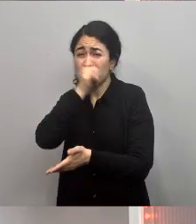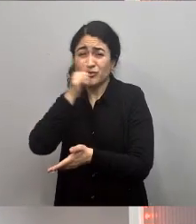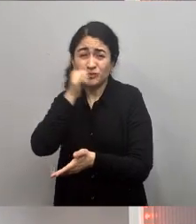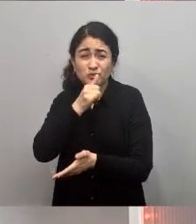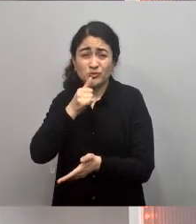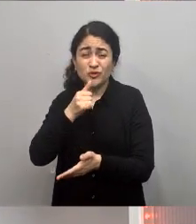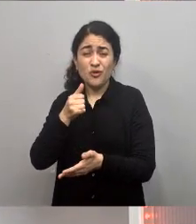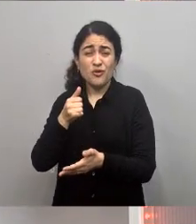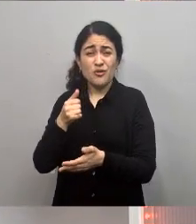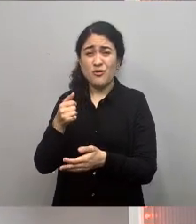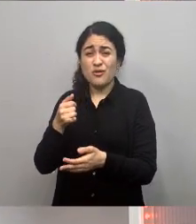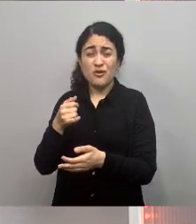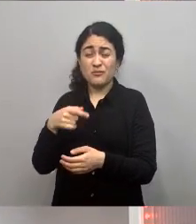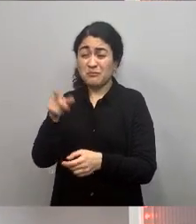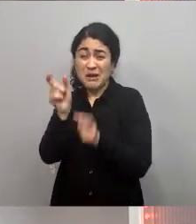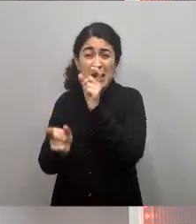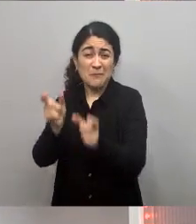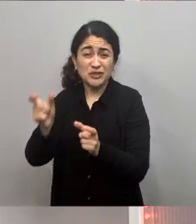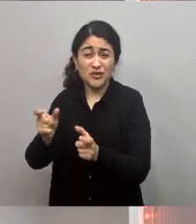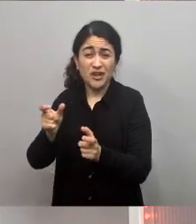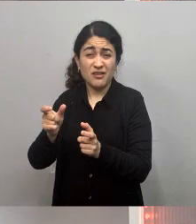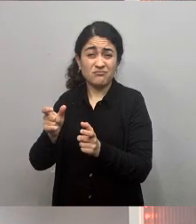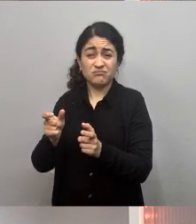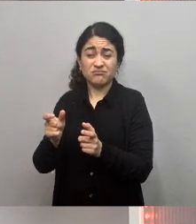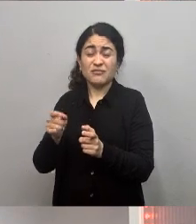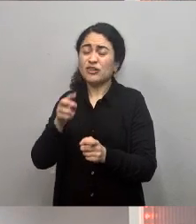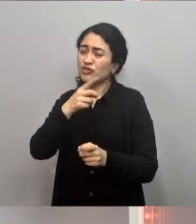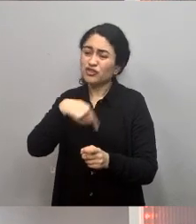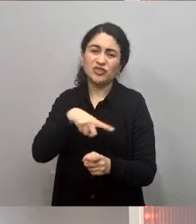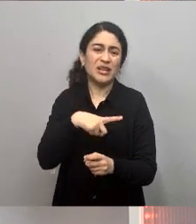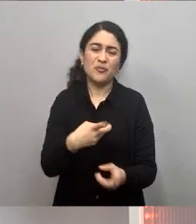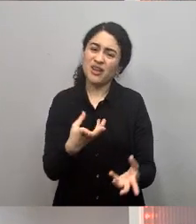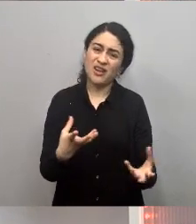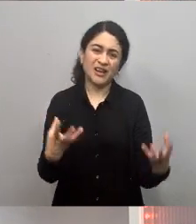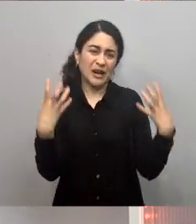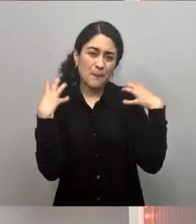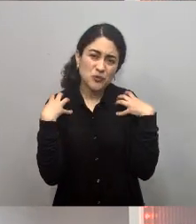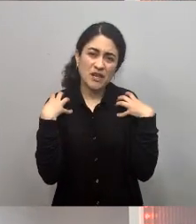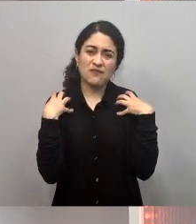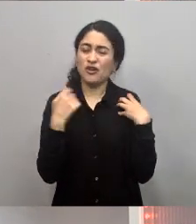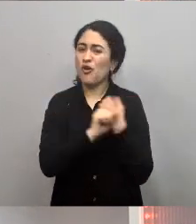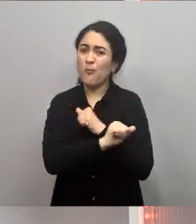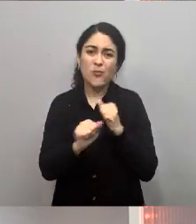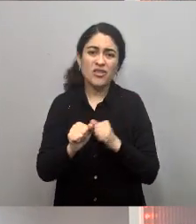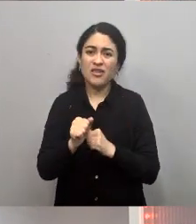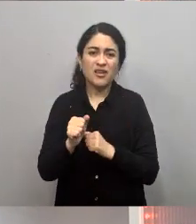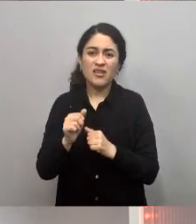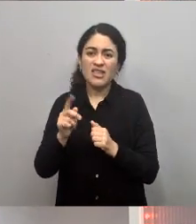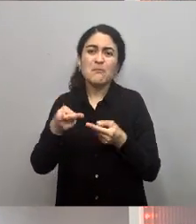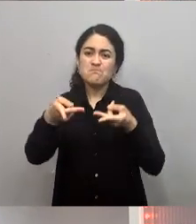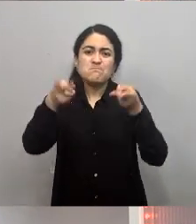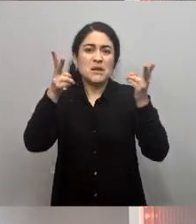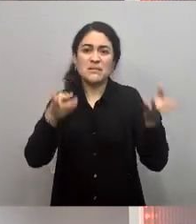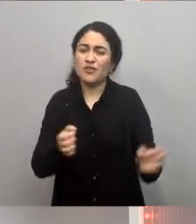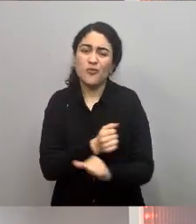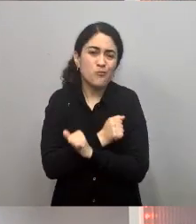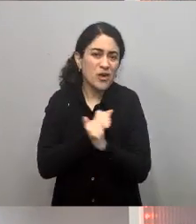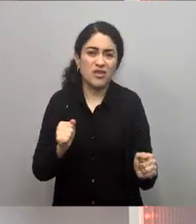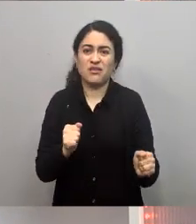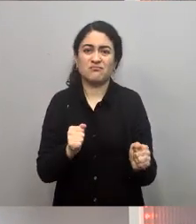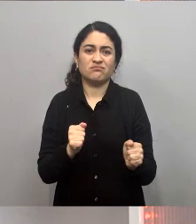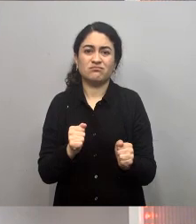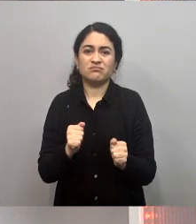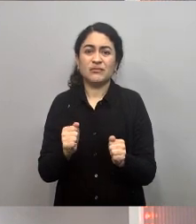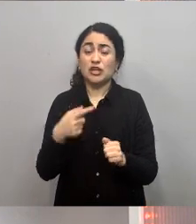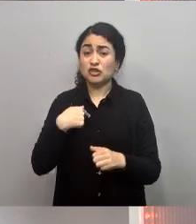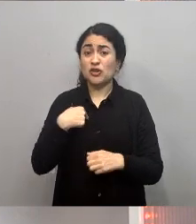que todos debemos de responsabilizarnos porque no debemos permitir aquello. Y creo que por mucho tiempo lo hemos permitido. Y hablo de